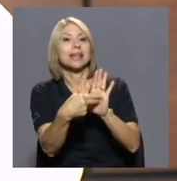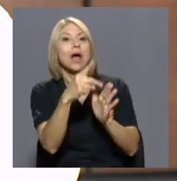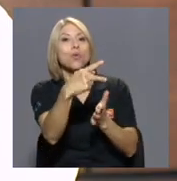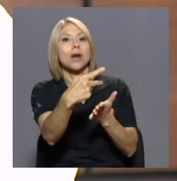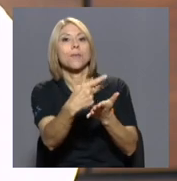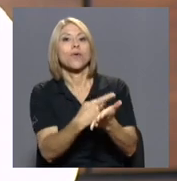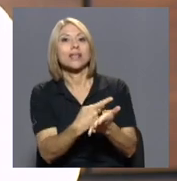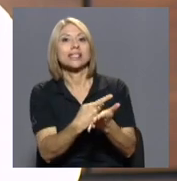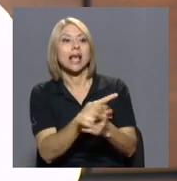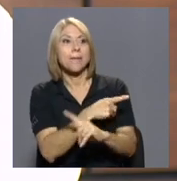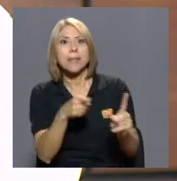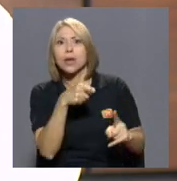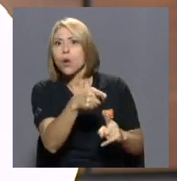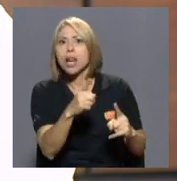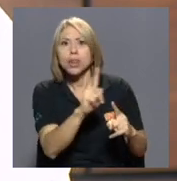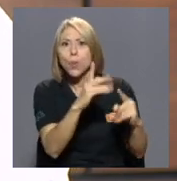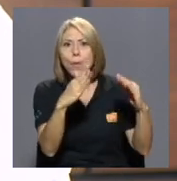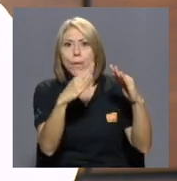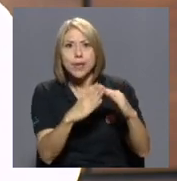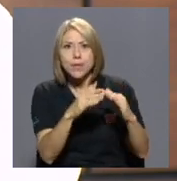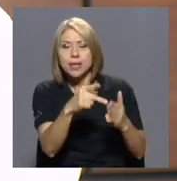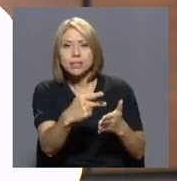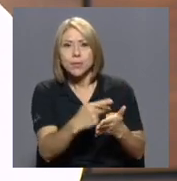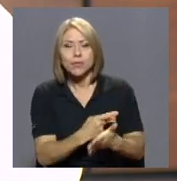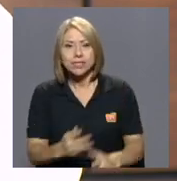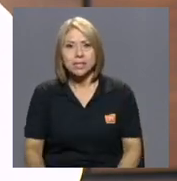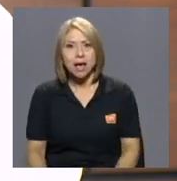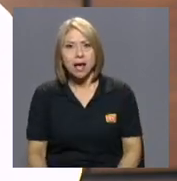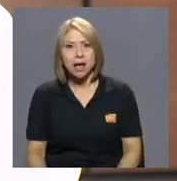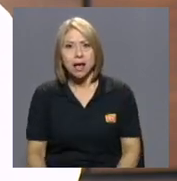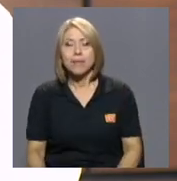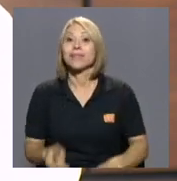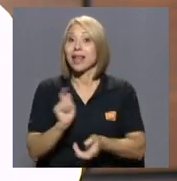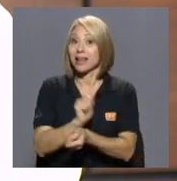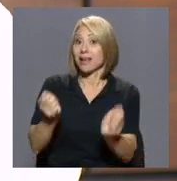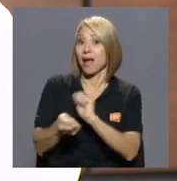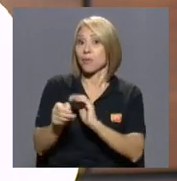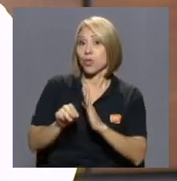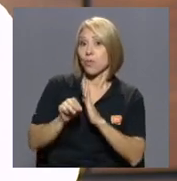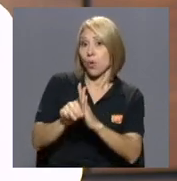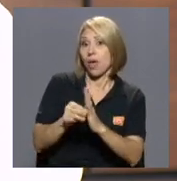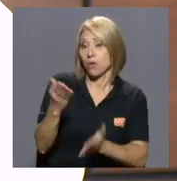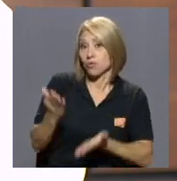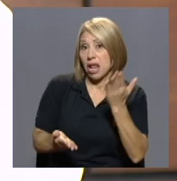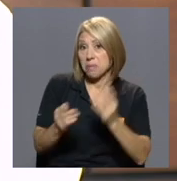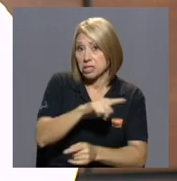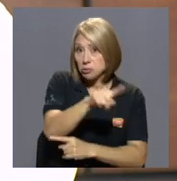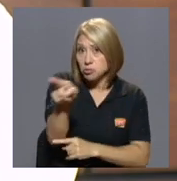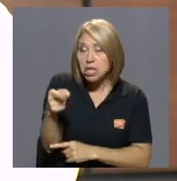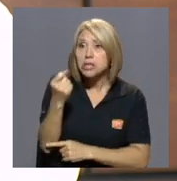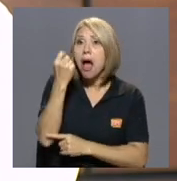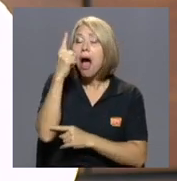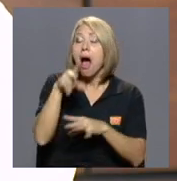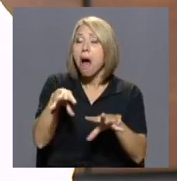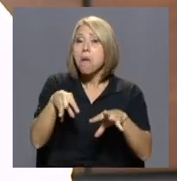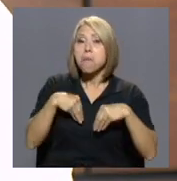Ahora, el cambio del modelo, tal vez la ciudadanía podría perfectamente asimilarlo y entenderlo. Inclusive me parece que